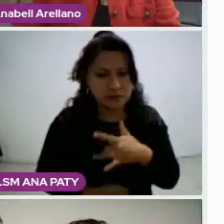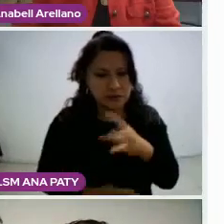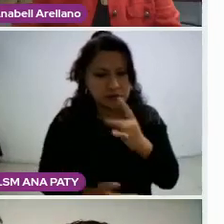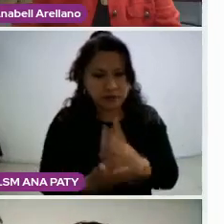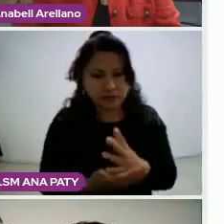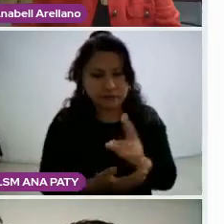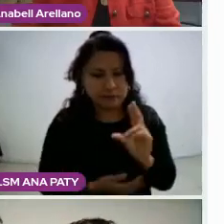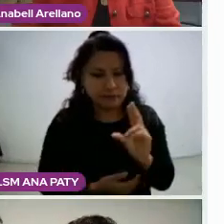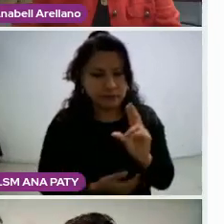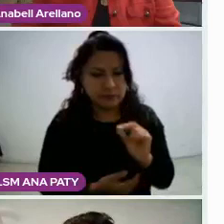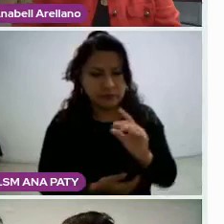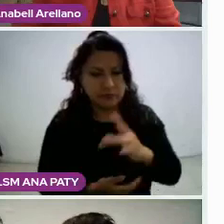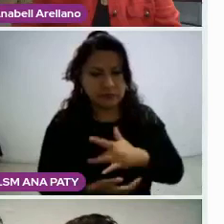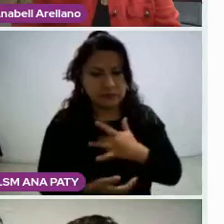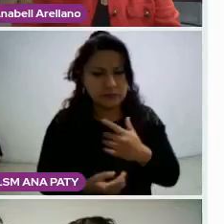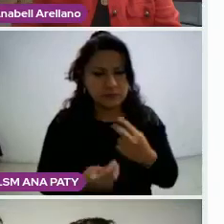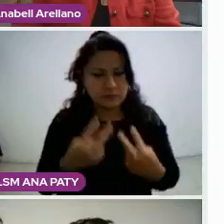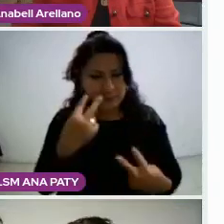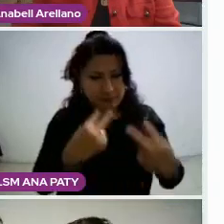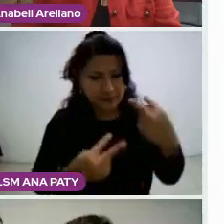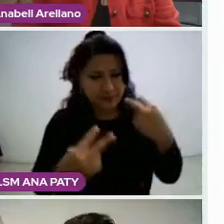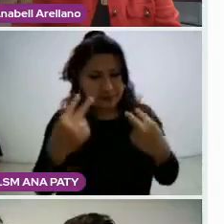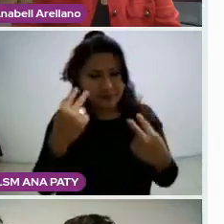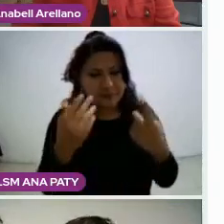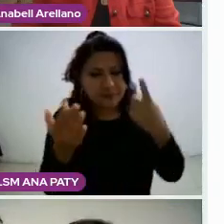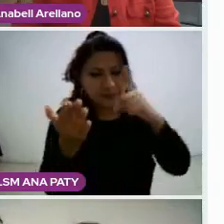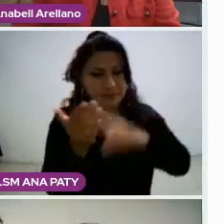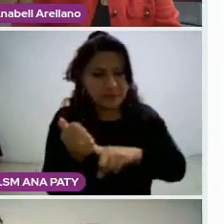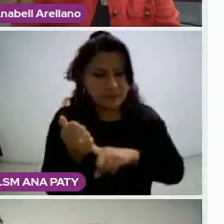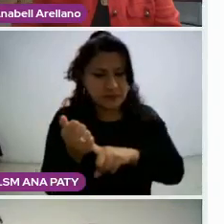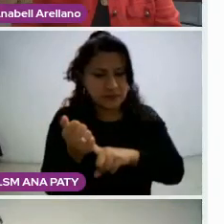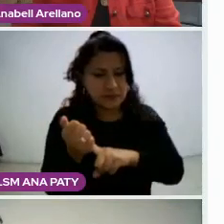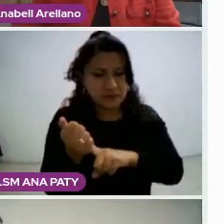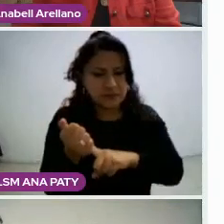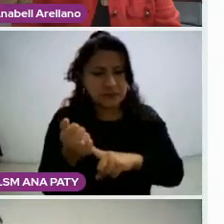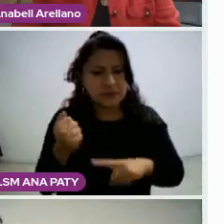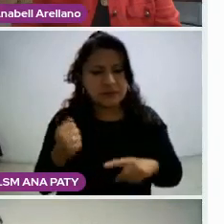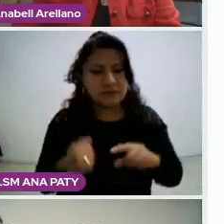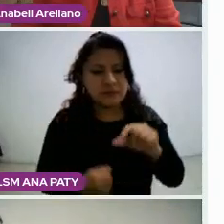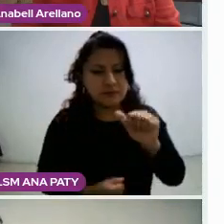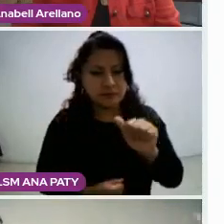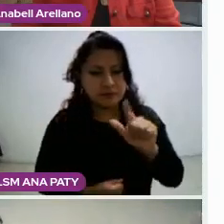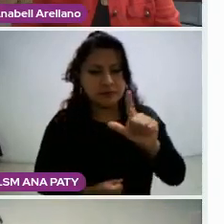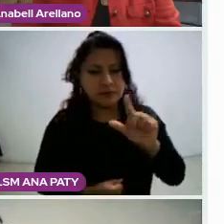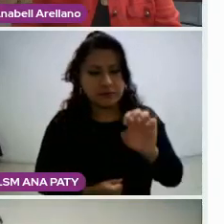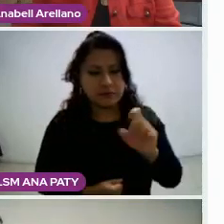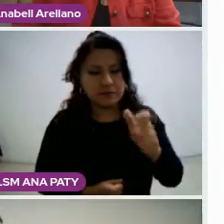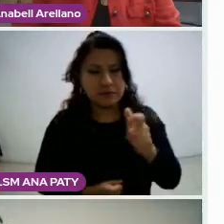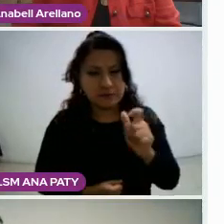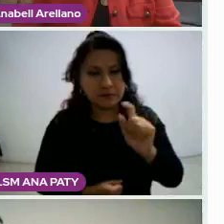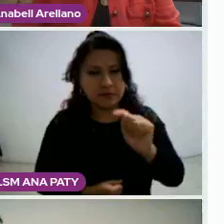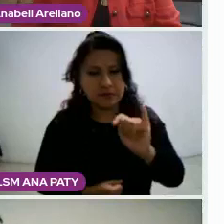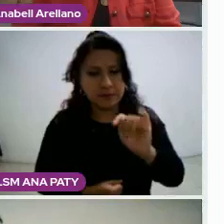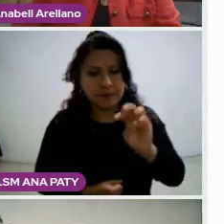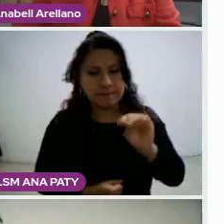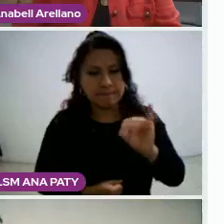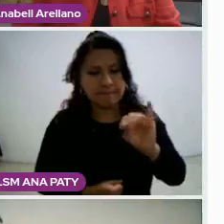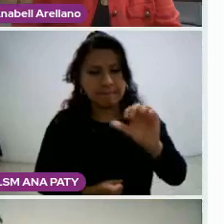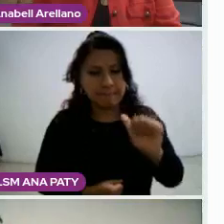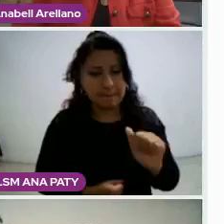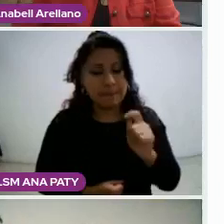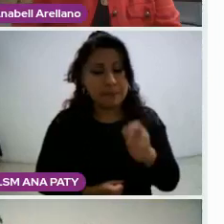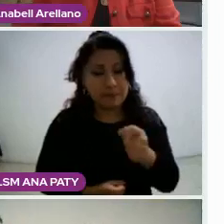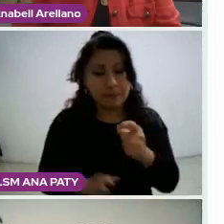se reconocen dentro del síndrome, dentro de esta cuestión de la alexitimia. Tenemos la parte de la no